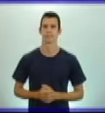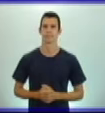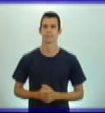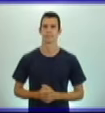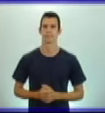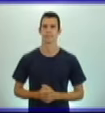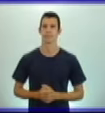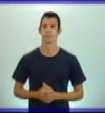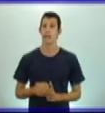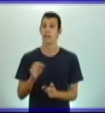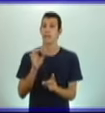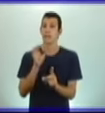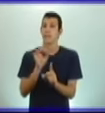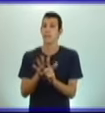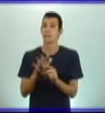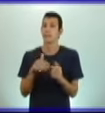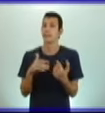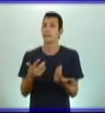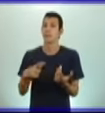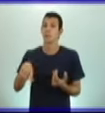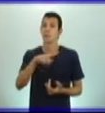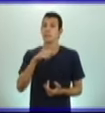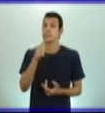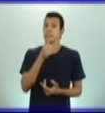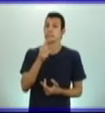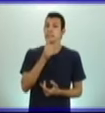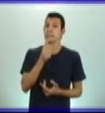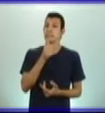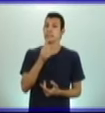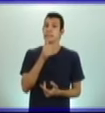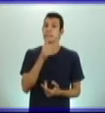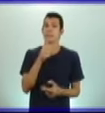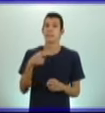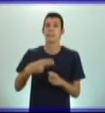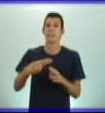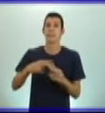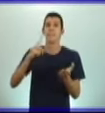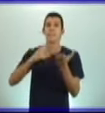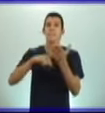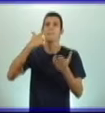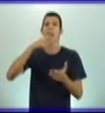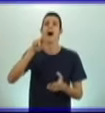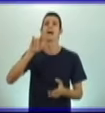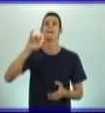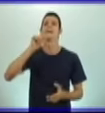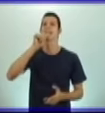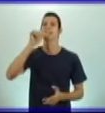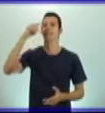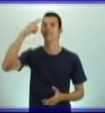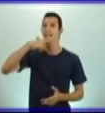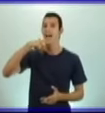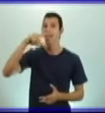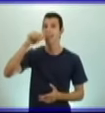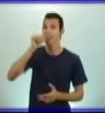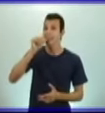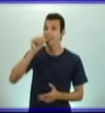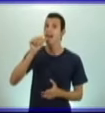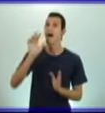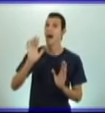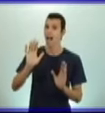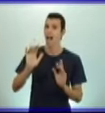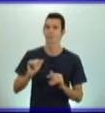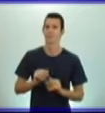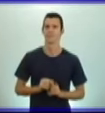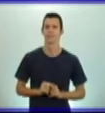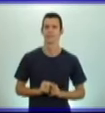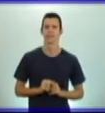de la función, ¿verdad? Ahí tenemos que una función es par si un valor y su opuesto tienen imágenes opuestas, y